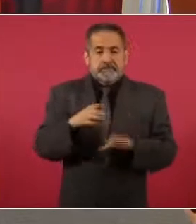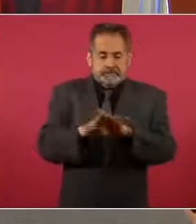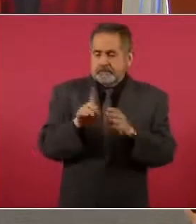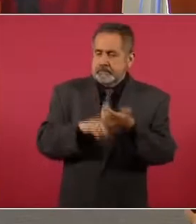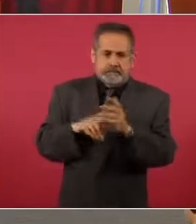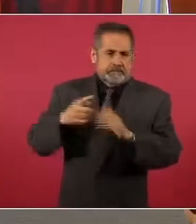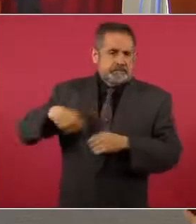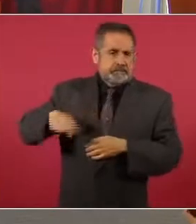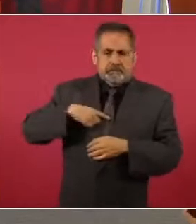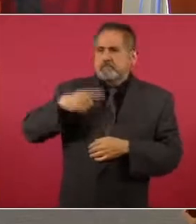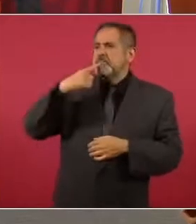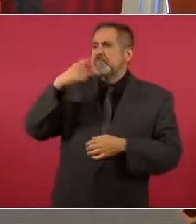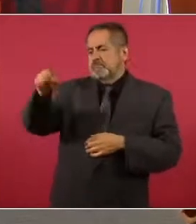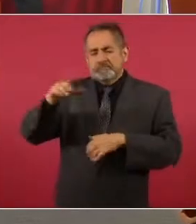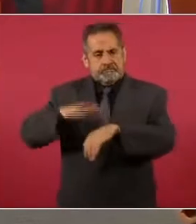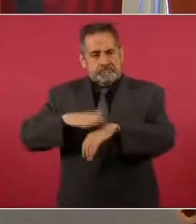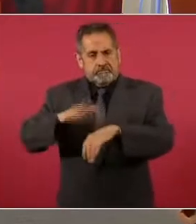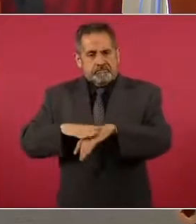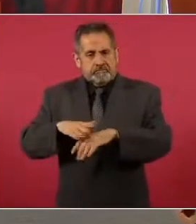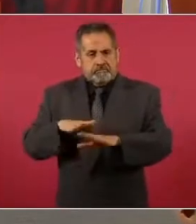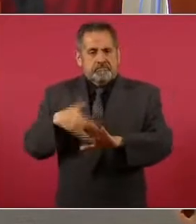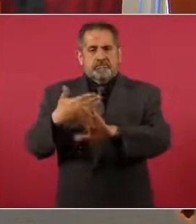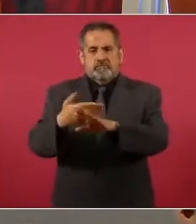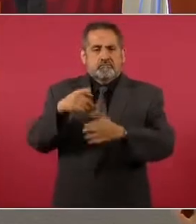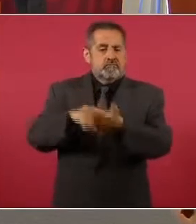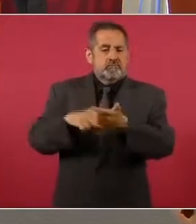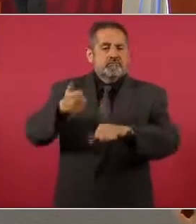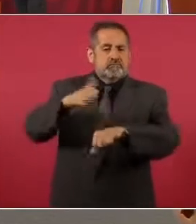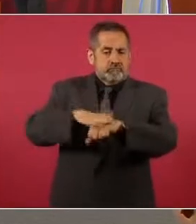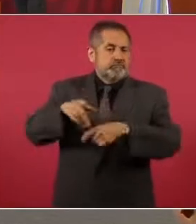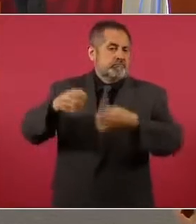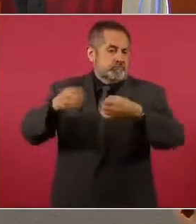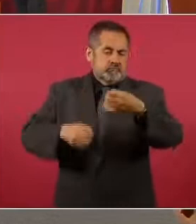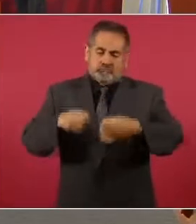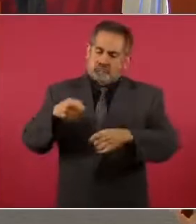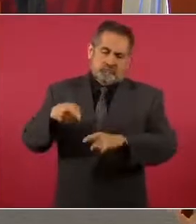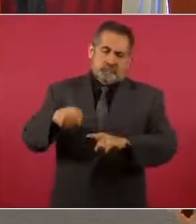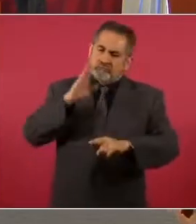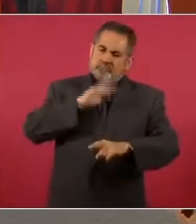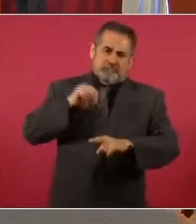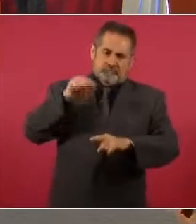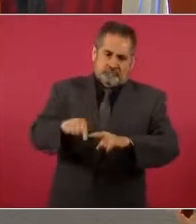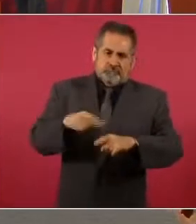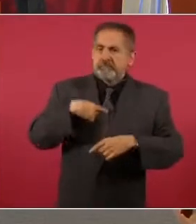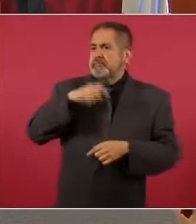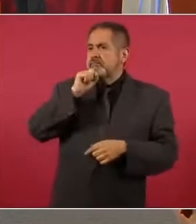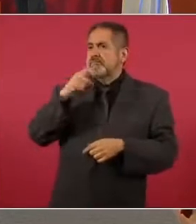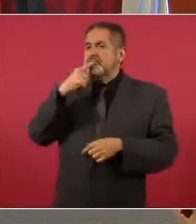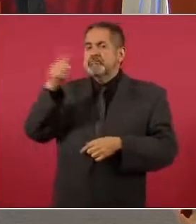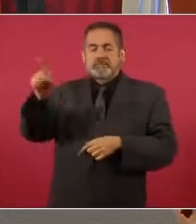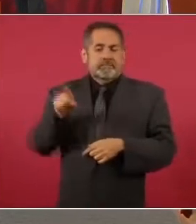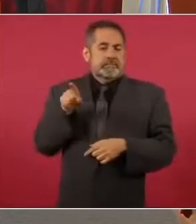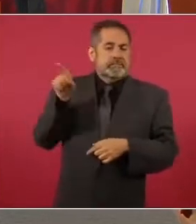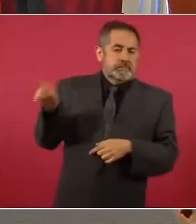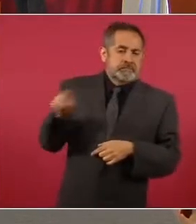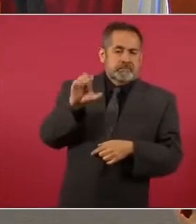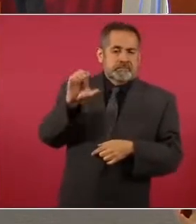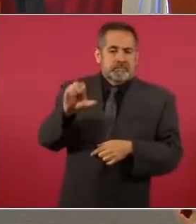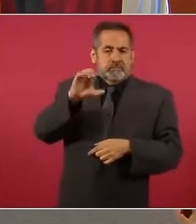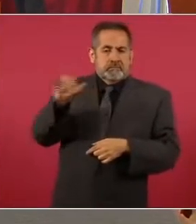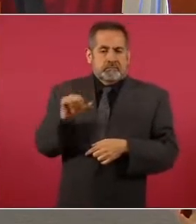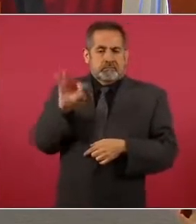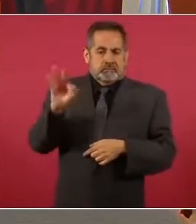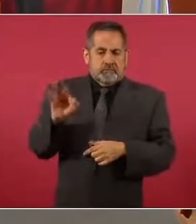ya una denuncia en contra de la Administración de Justicia y también una queja ante el Consejo de la